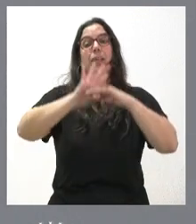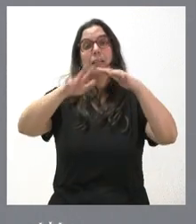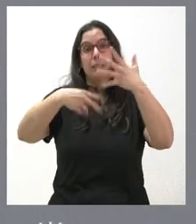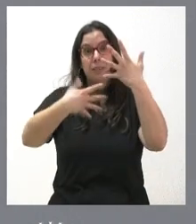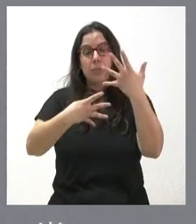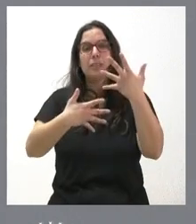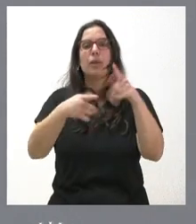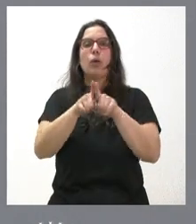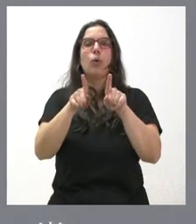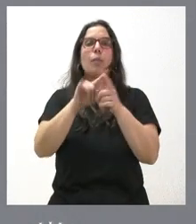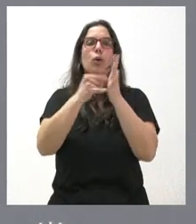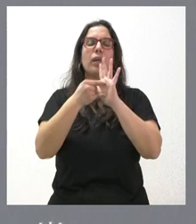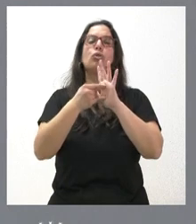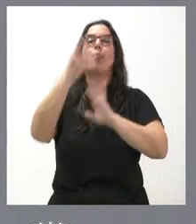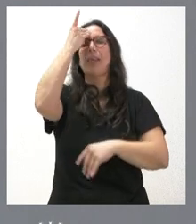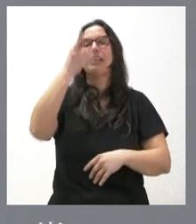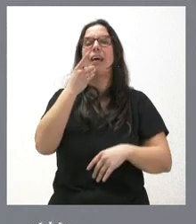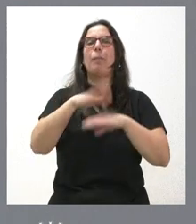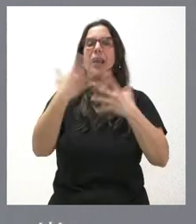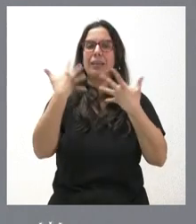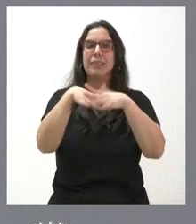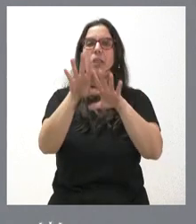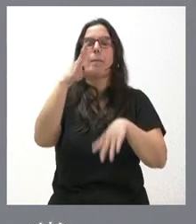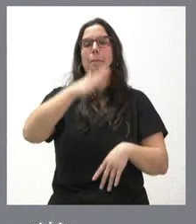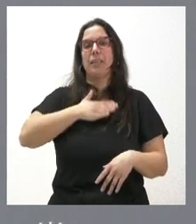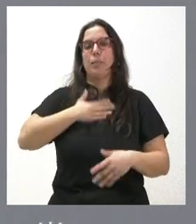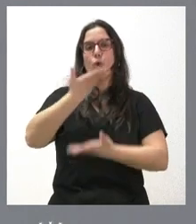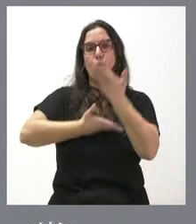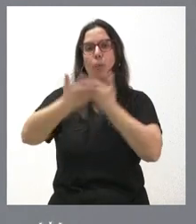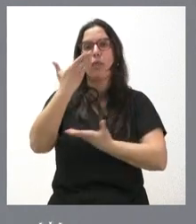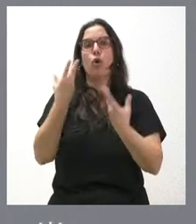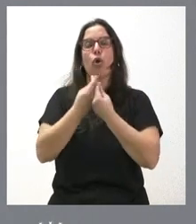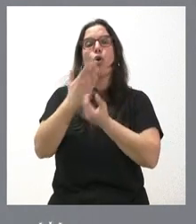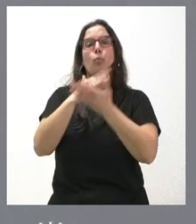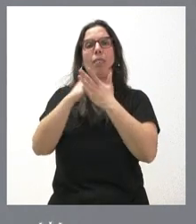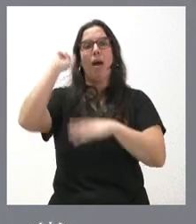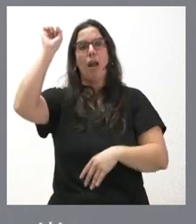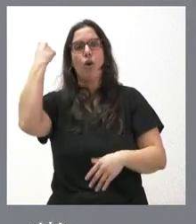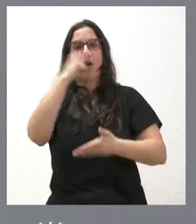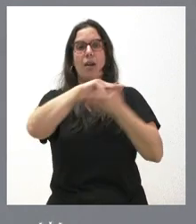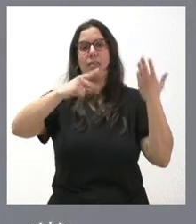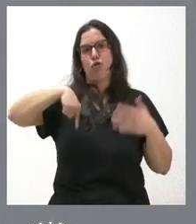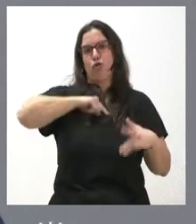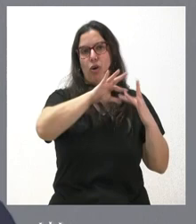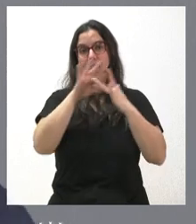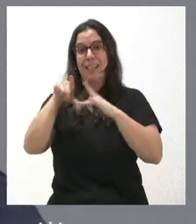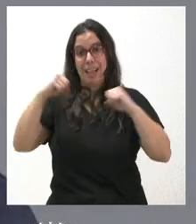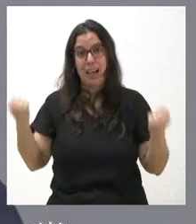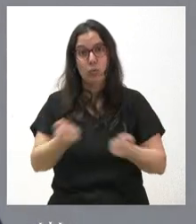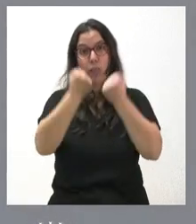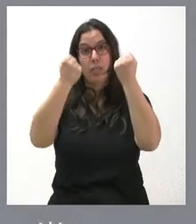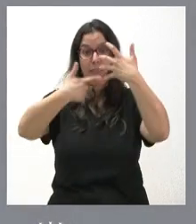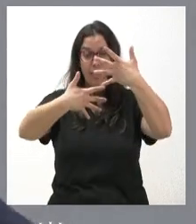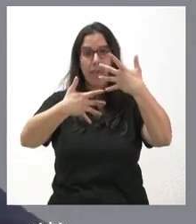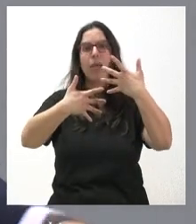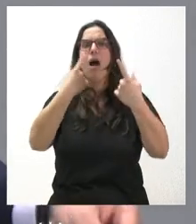integral del patrimonio que llevamos a cabo con las comunidades de Aragón y Galicia y que lidera nuestra comunidad Autónoma son actuaciones que algunas